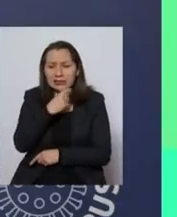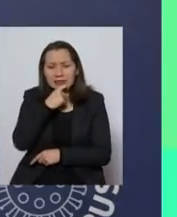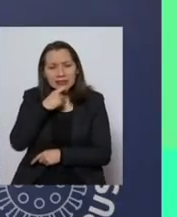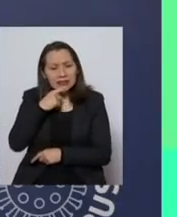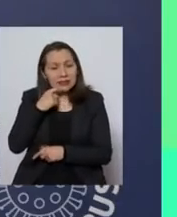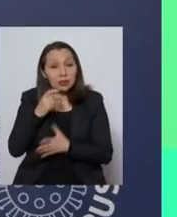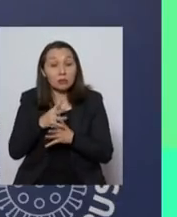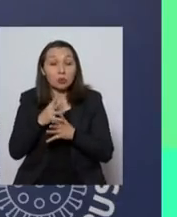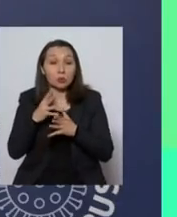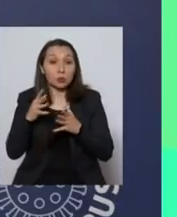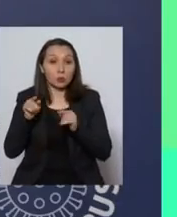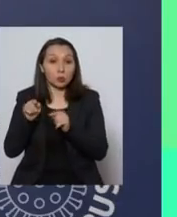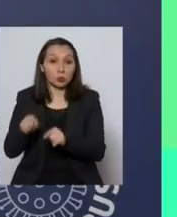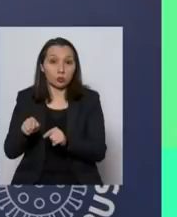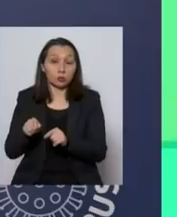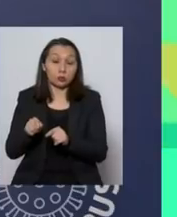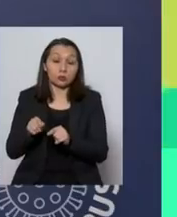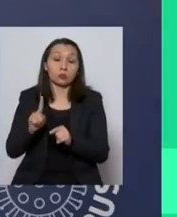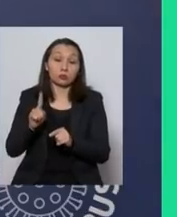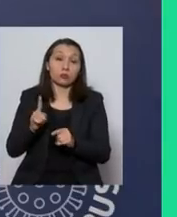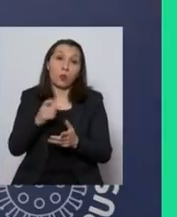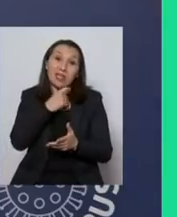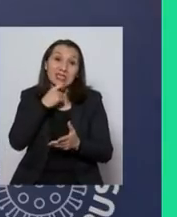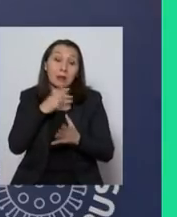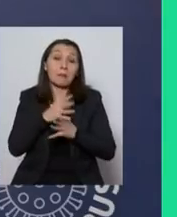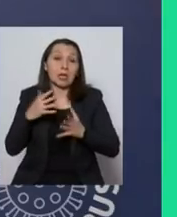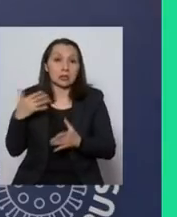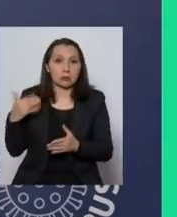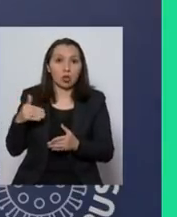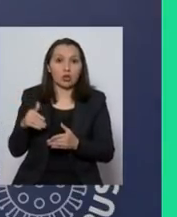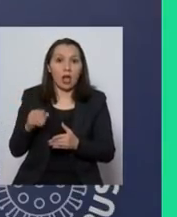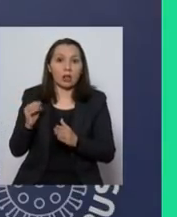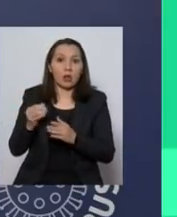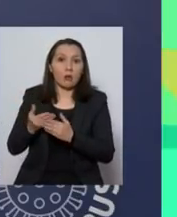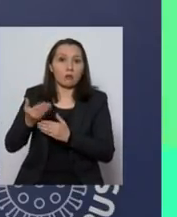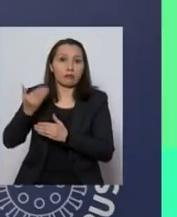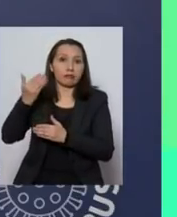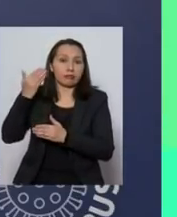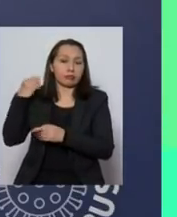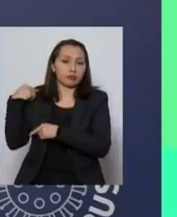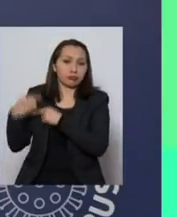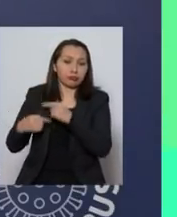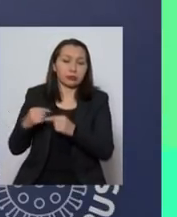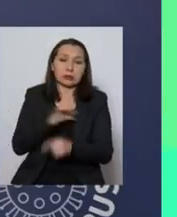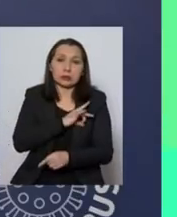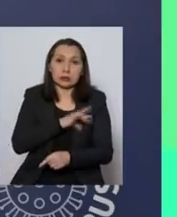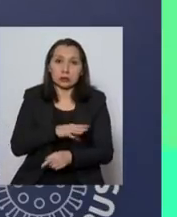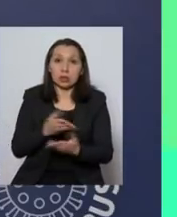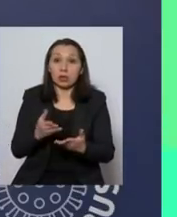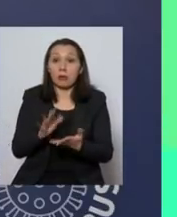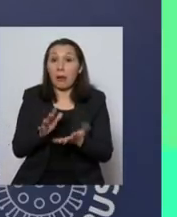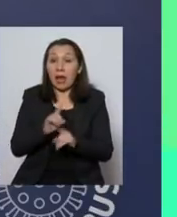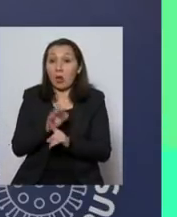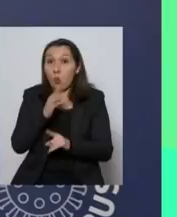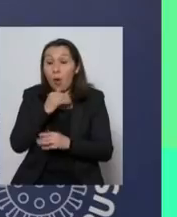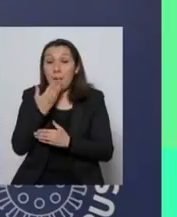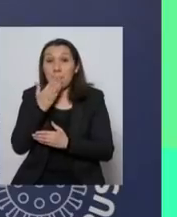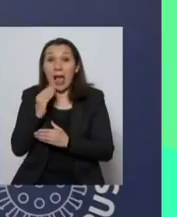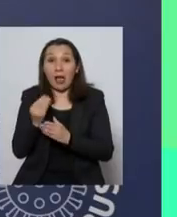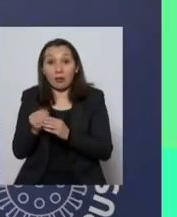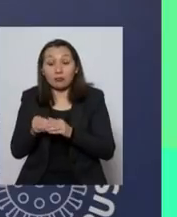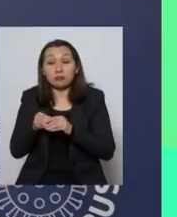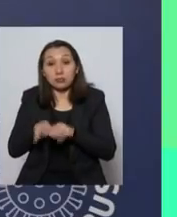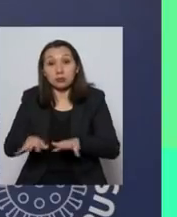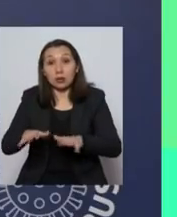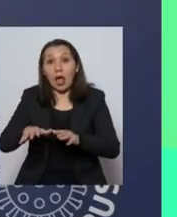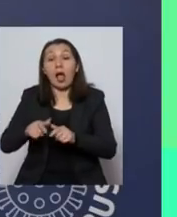sequía, una de las sequías o la sequía más importante que se registra en la historia y que no parece que vaya a mejorar en el